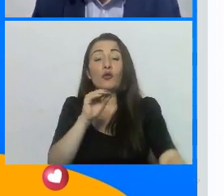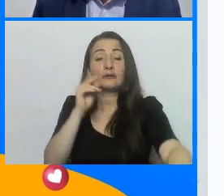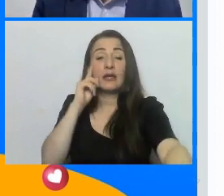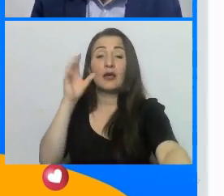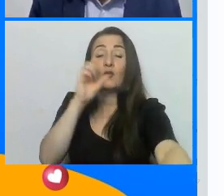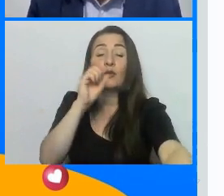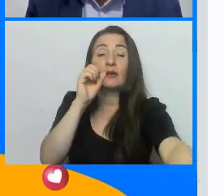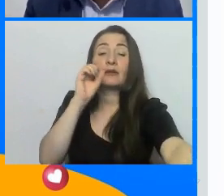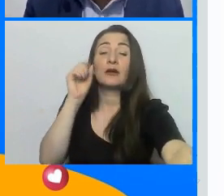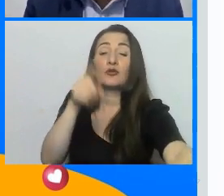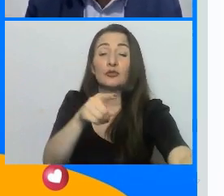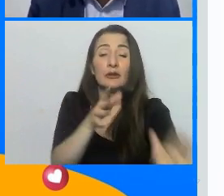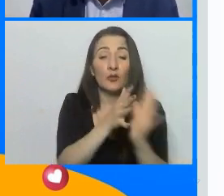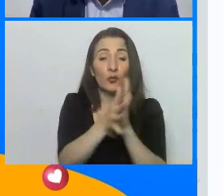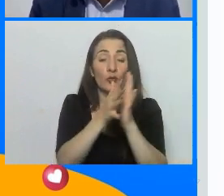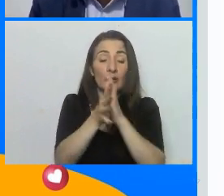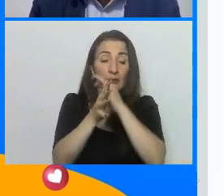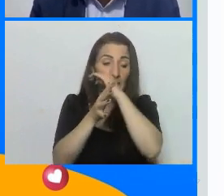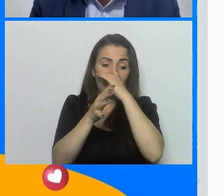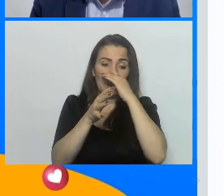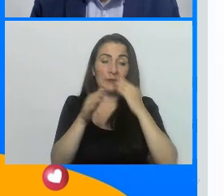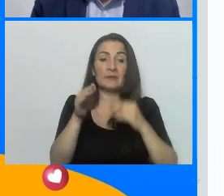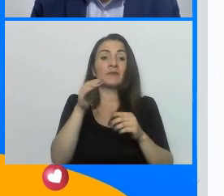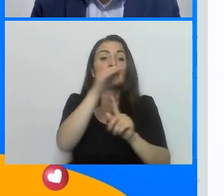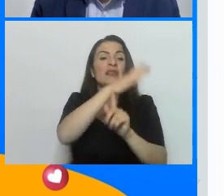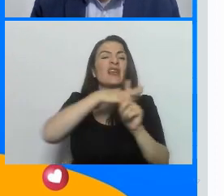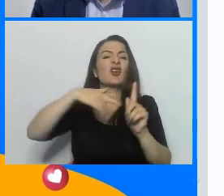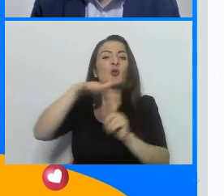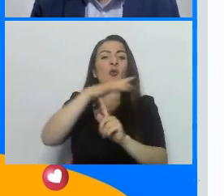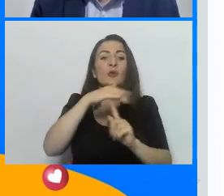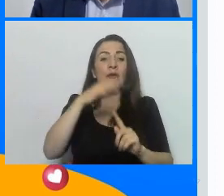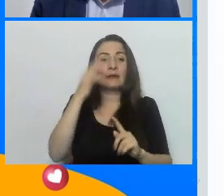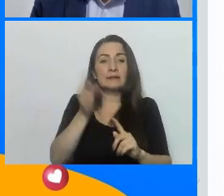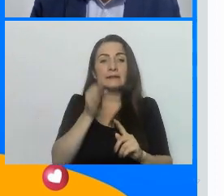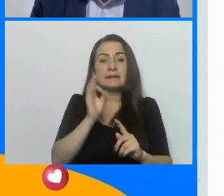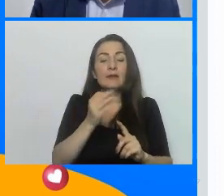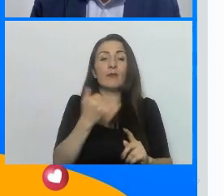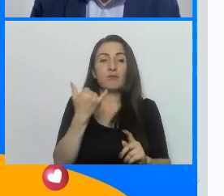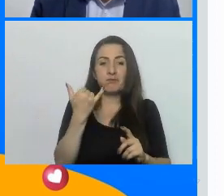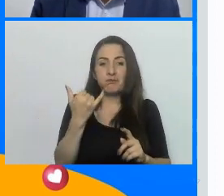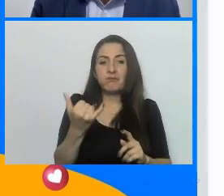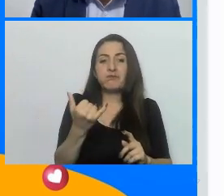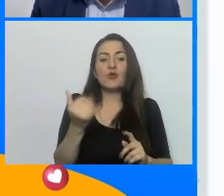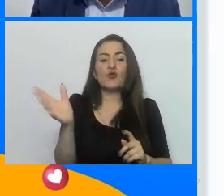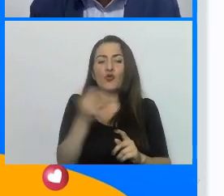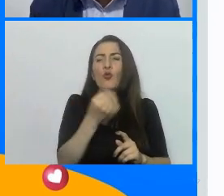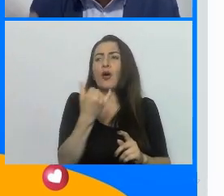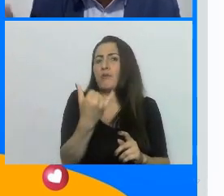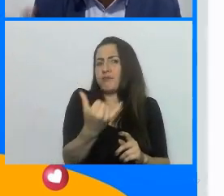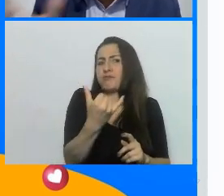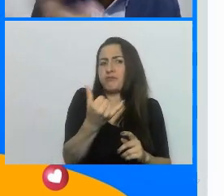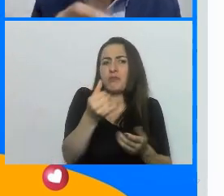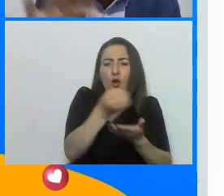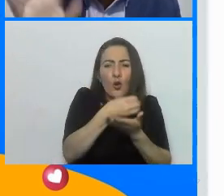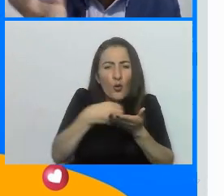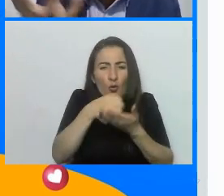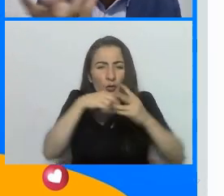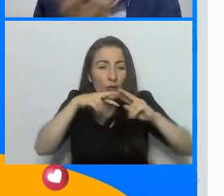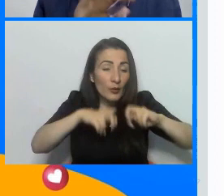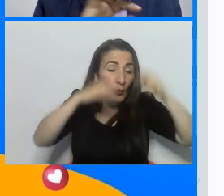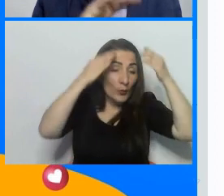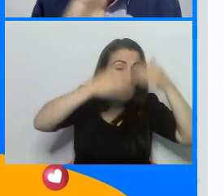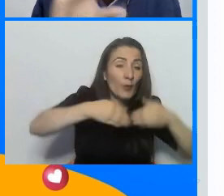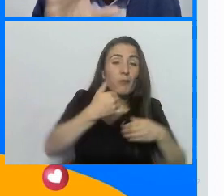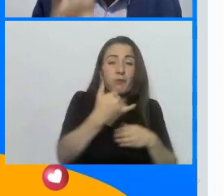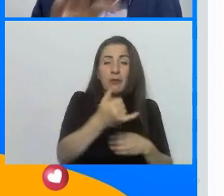he dicho, de ecología siempre se ha hablado. La ecología siempre ha estado ahí, escondidita, ahí volteando por todo